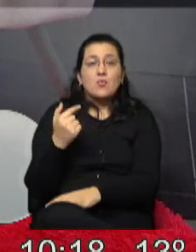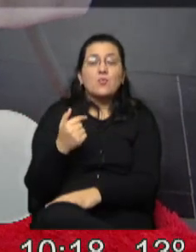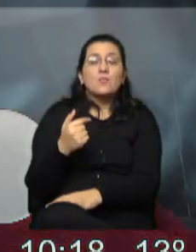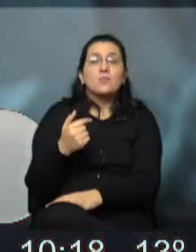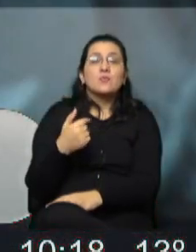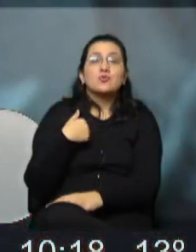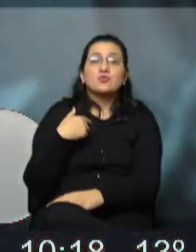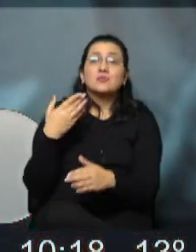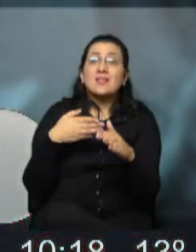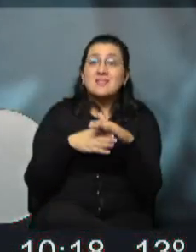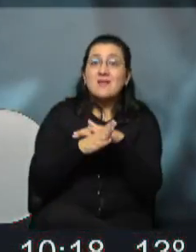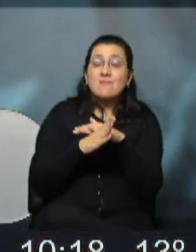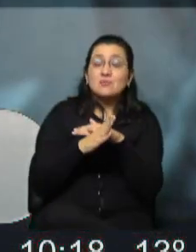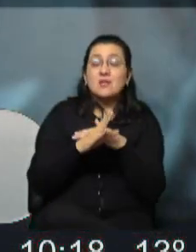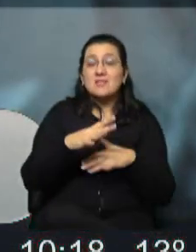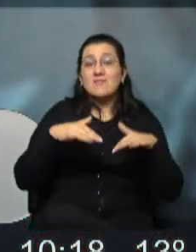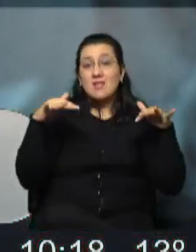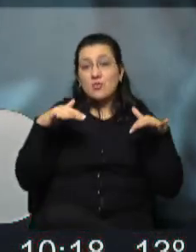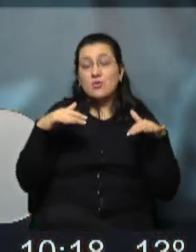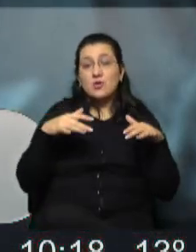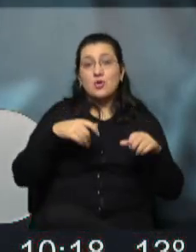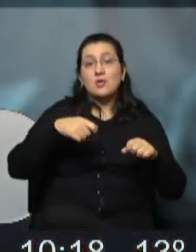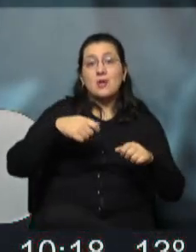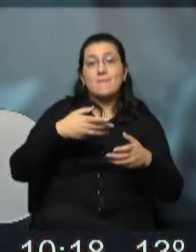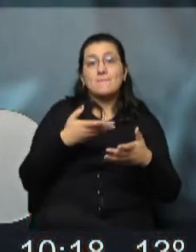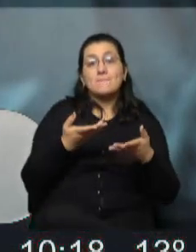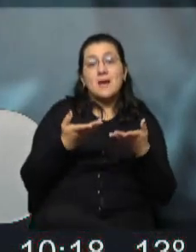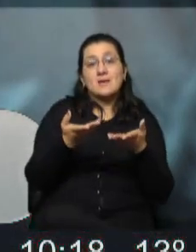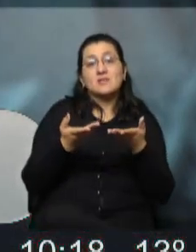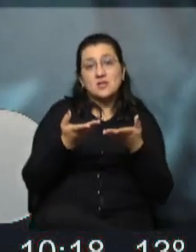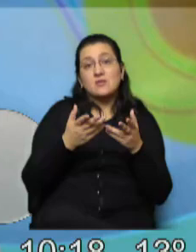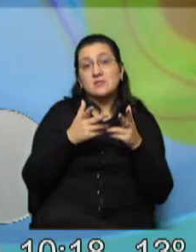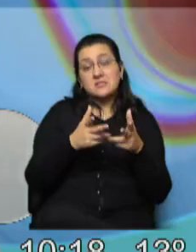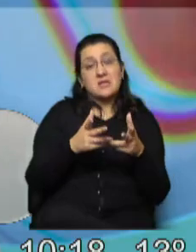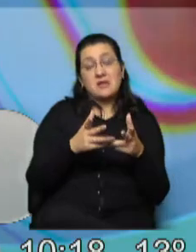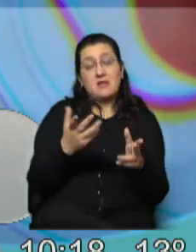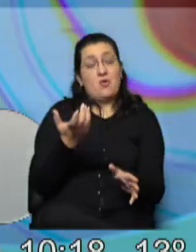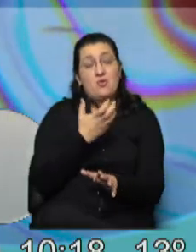era, nosotros entrábamos al tablado y los locos de la parrilla dicen, ¡fa! ¡Marchamos! ¡No viene nadie!